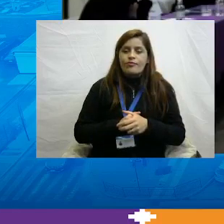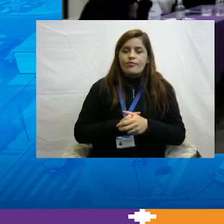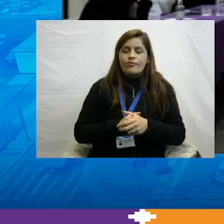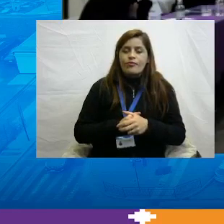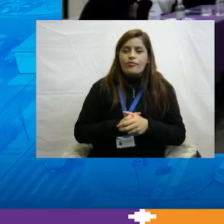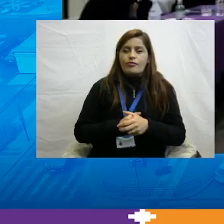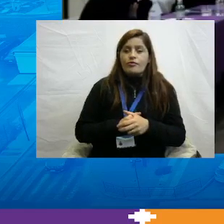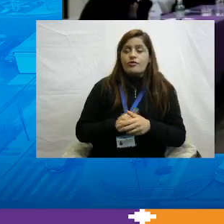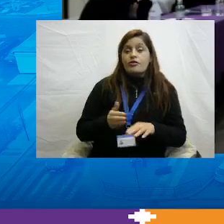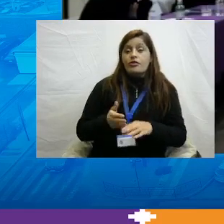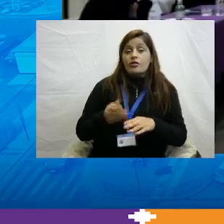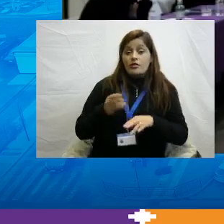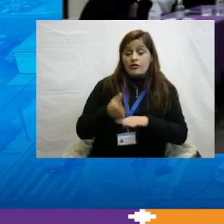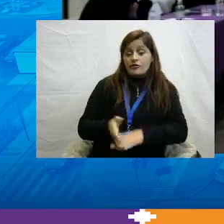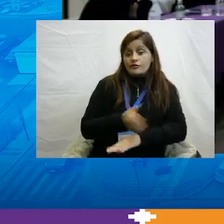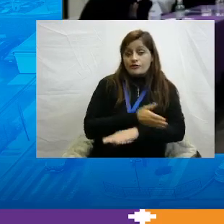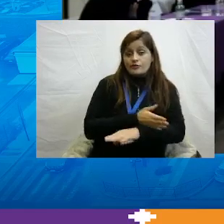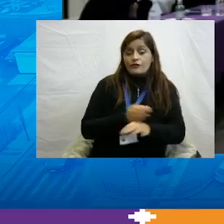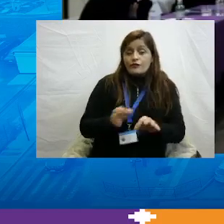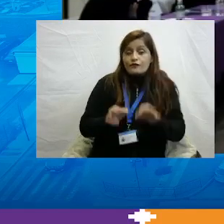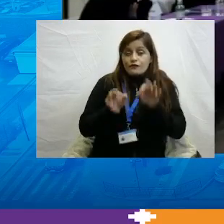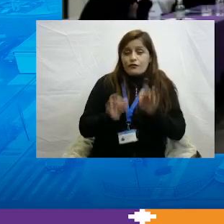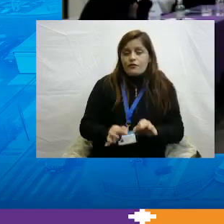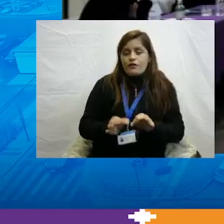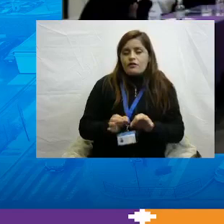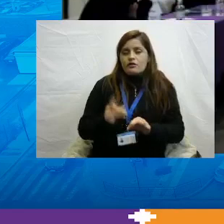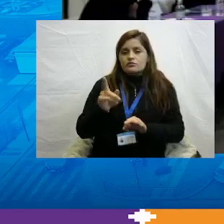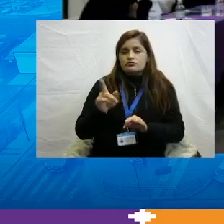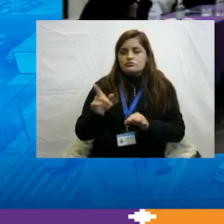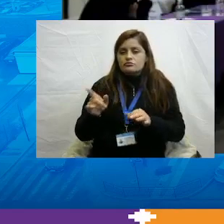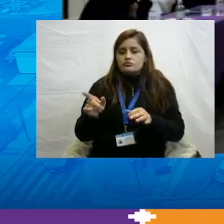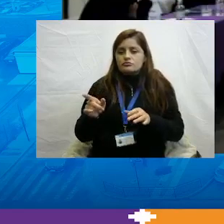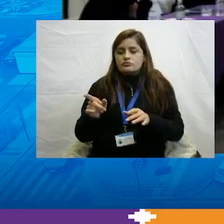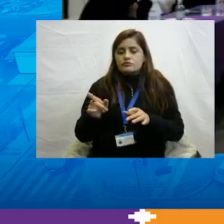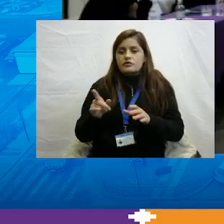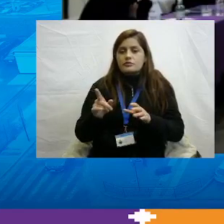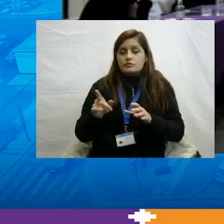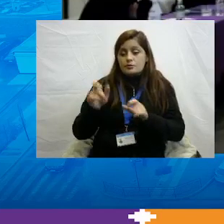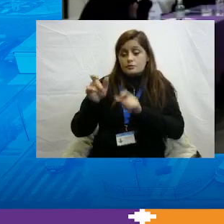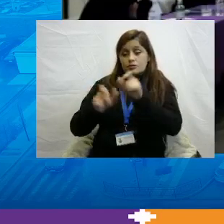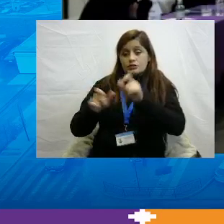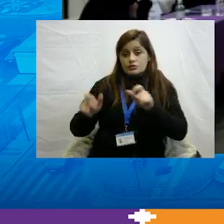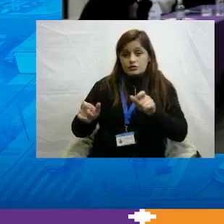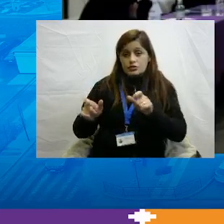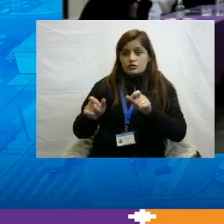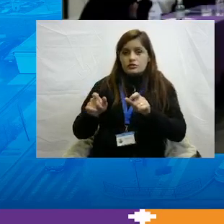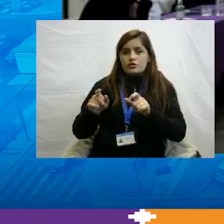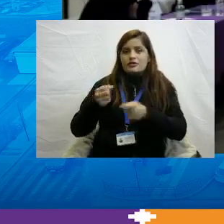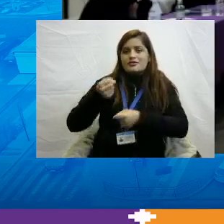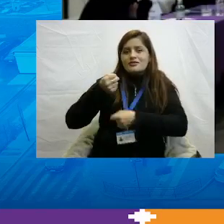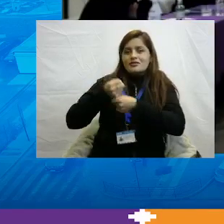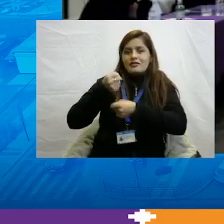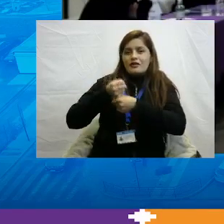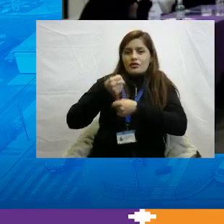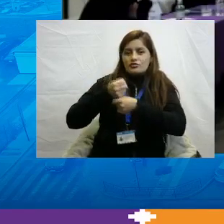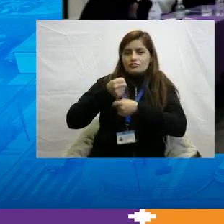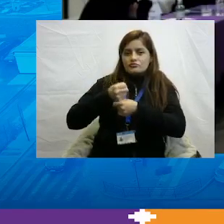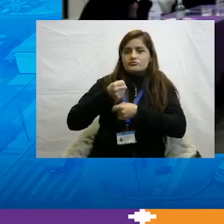vecinal comunitario, que son también figuras complementarias al trabajo territorial que realiza. Así